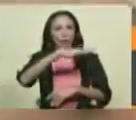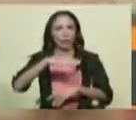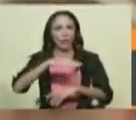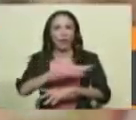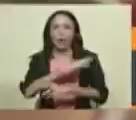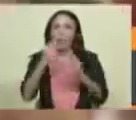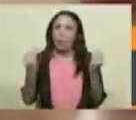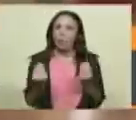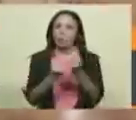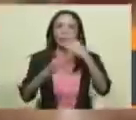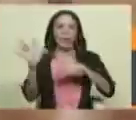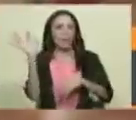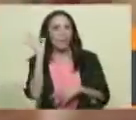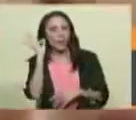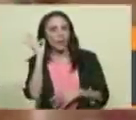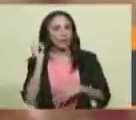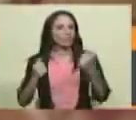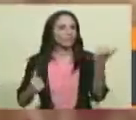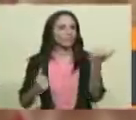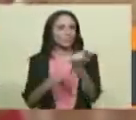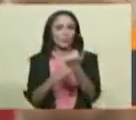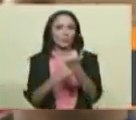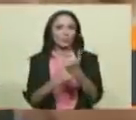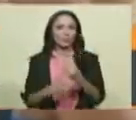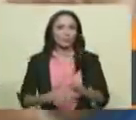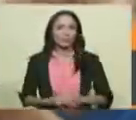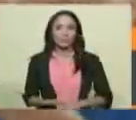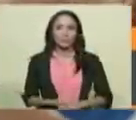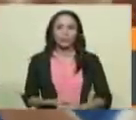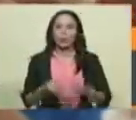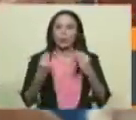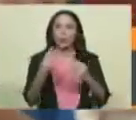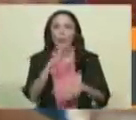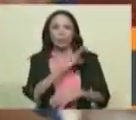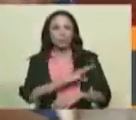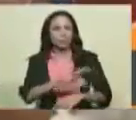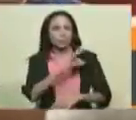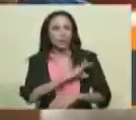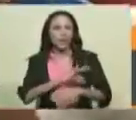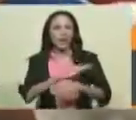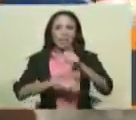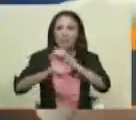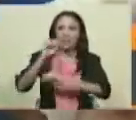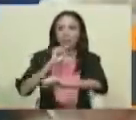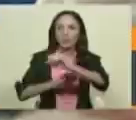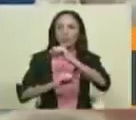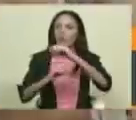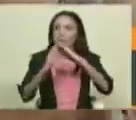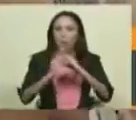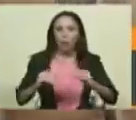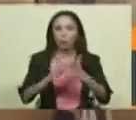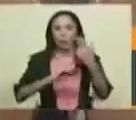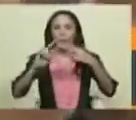de las mujeres feministas, el de la lucha social de toda la vida. El Frente